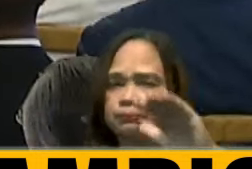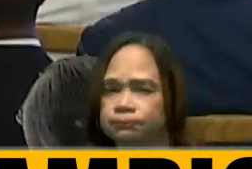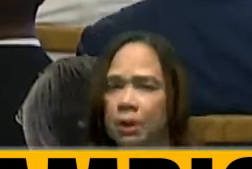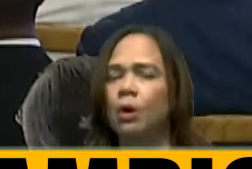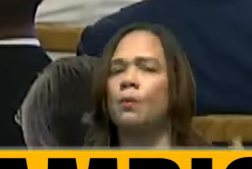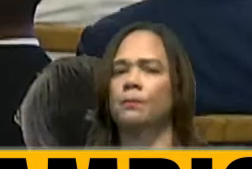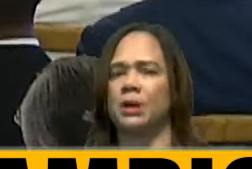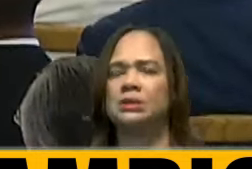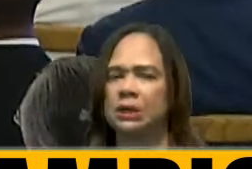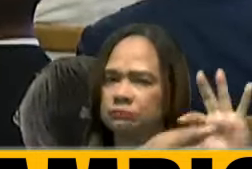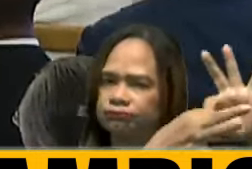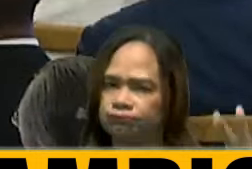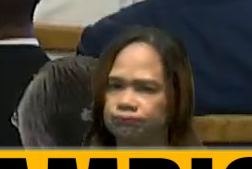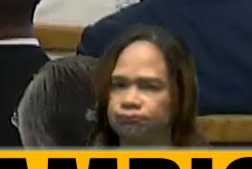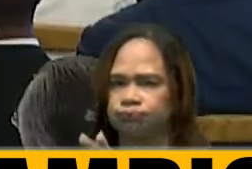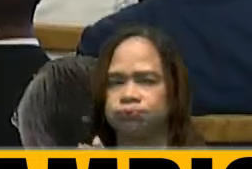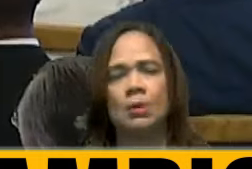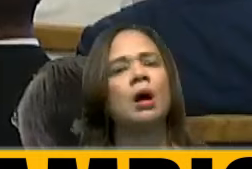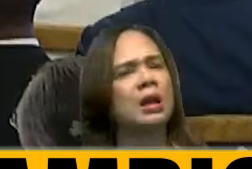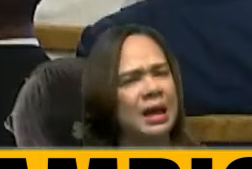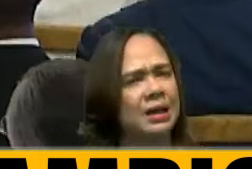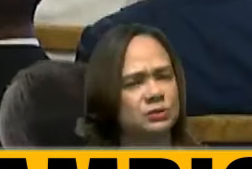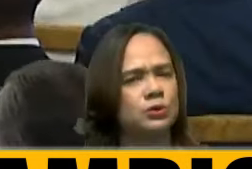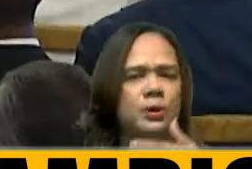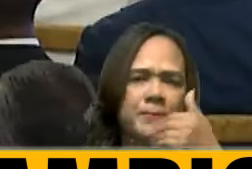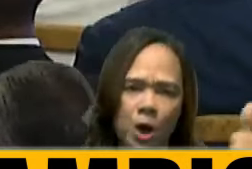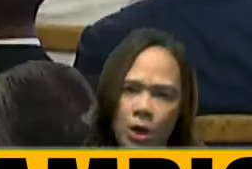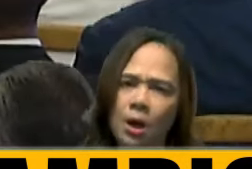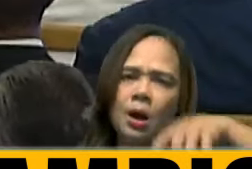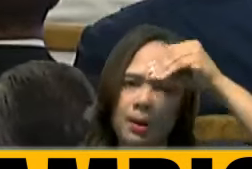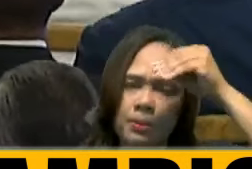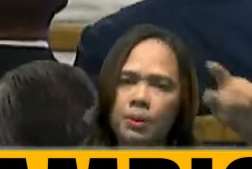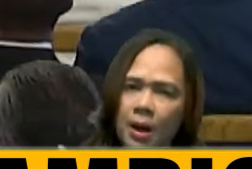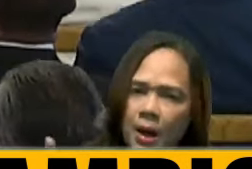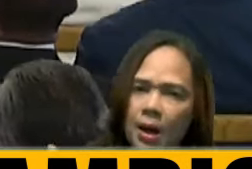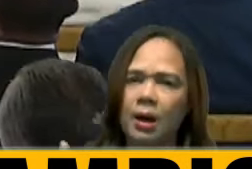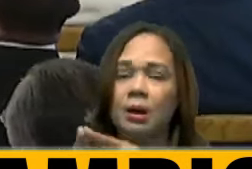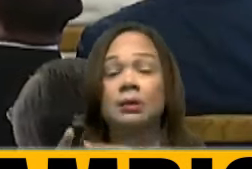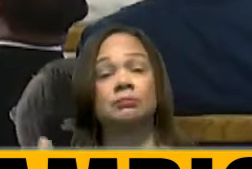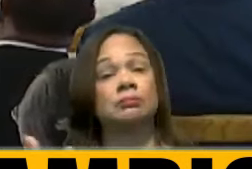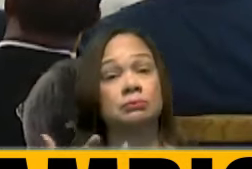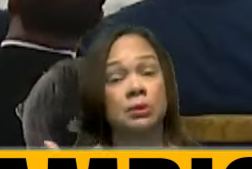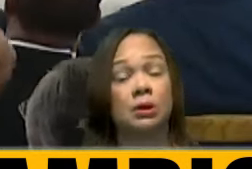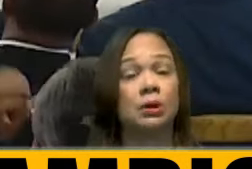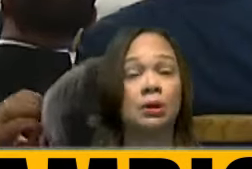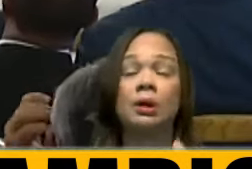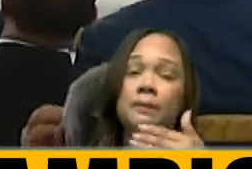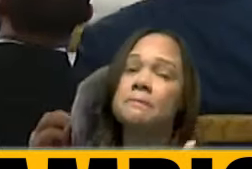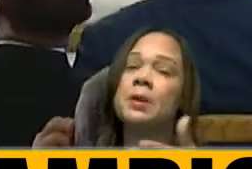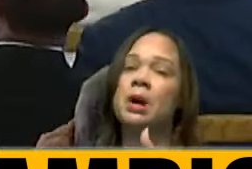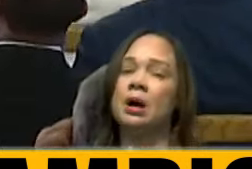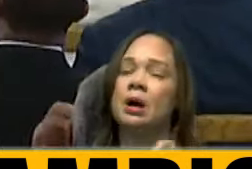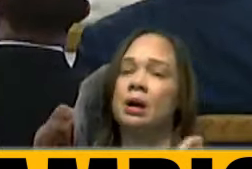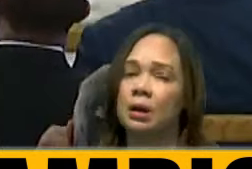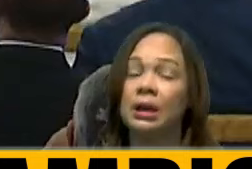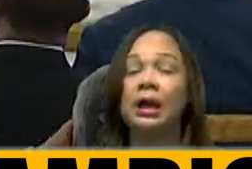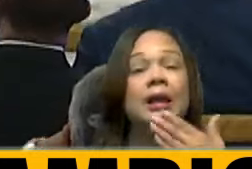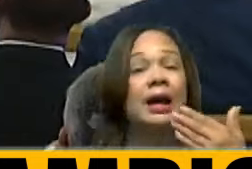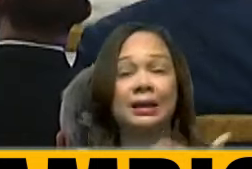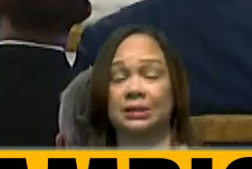aumentará la coherencia en las acciones para mejorar el aprendizaje tercero mejora en la calidad